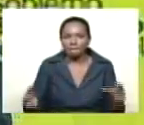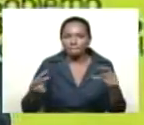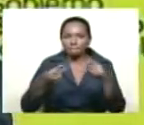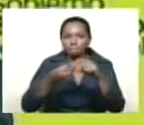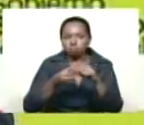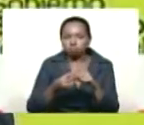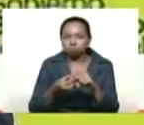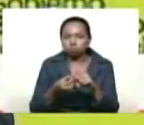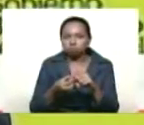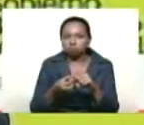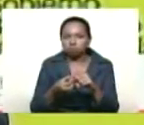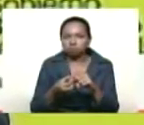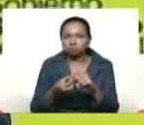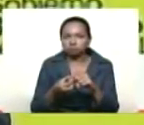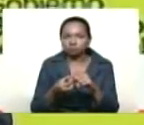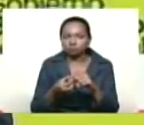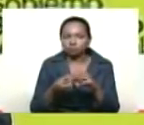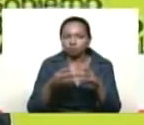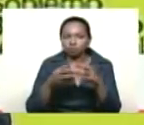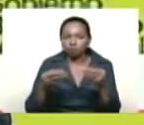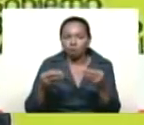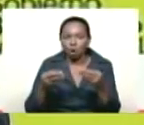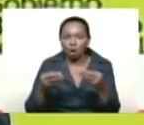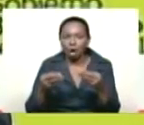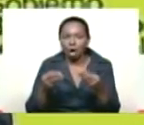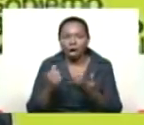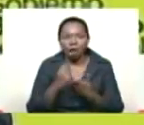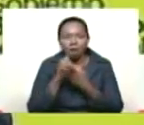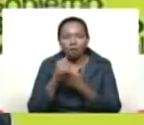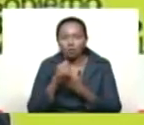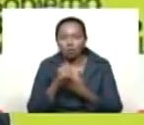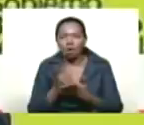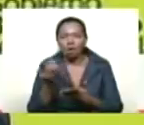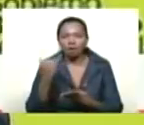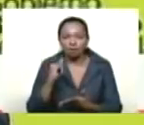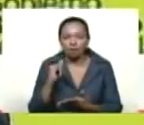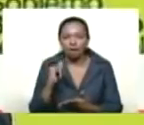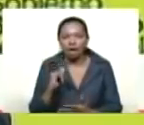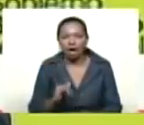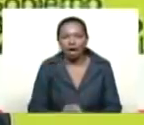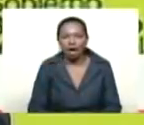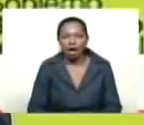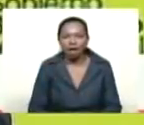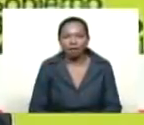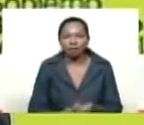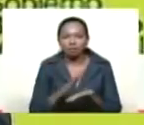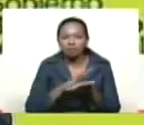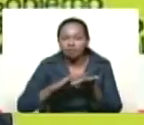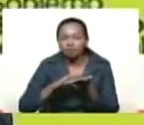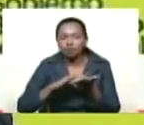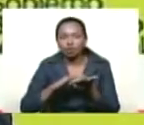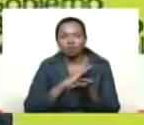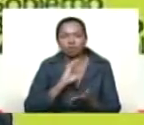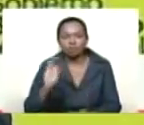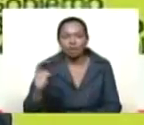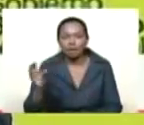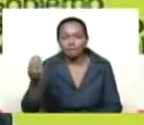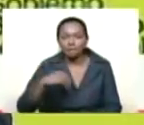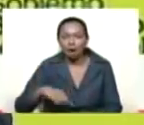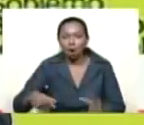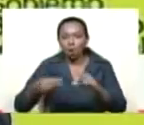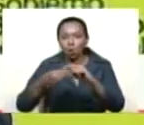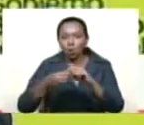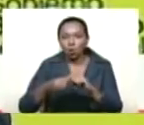hermandad, la relación de ayuda mutua, la relación de solidaridad y unión entre